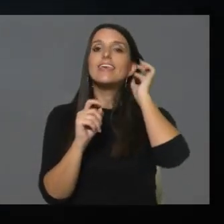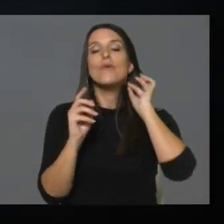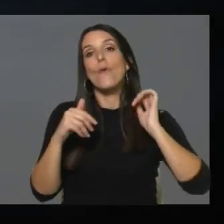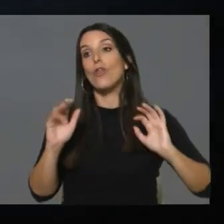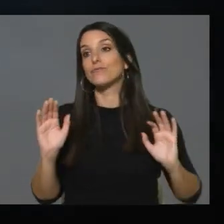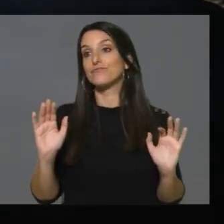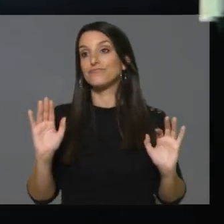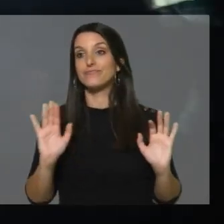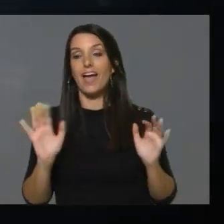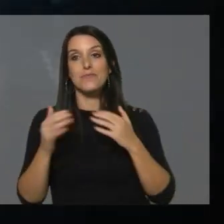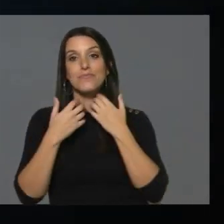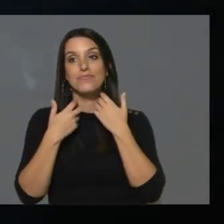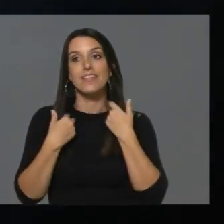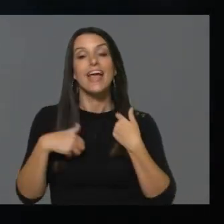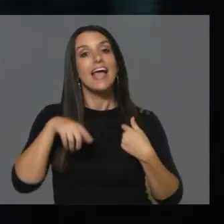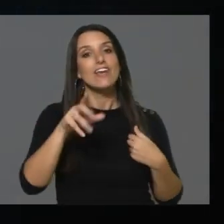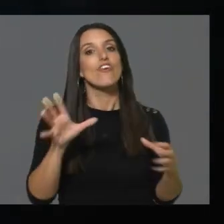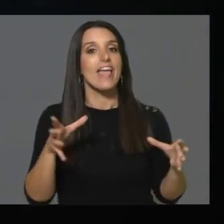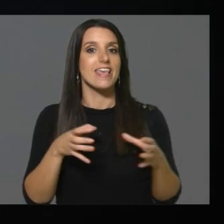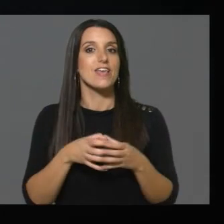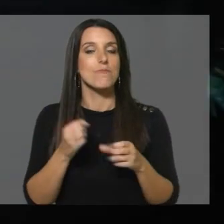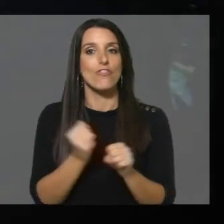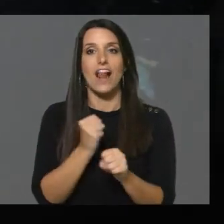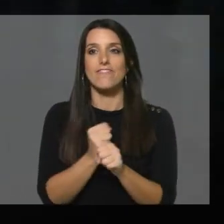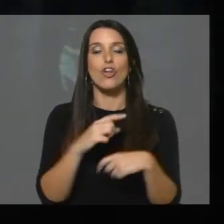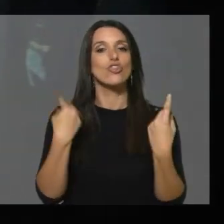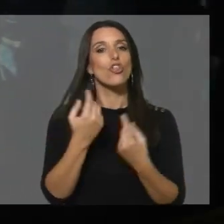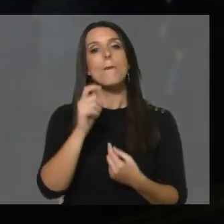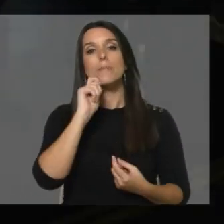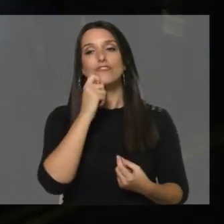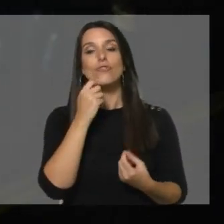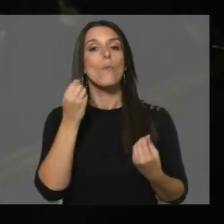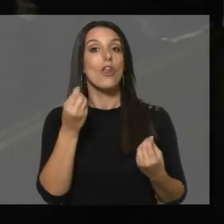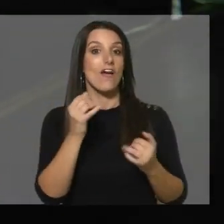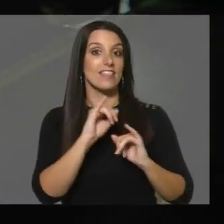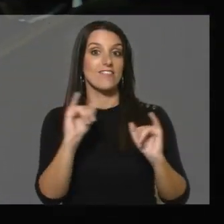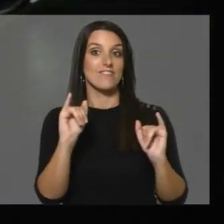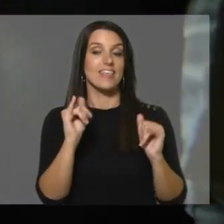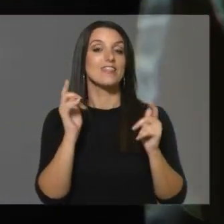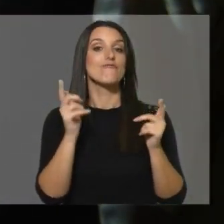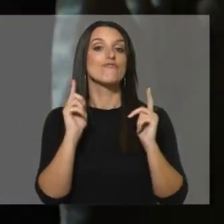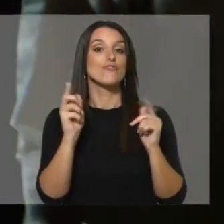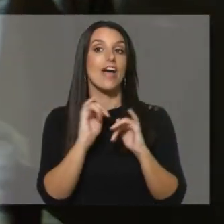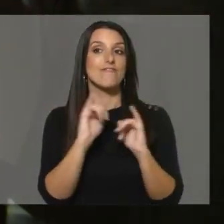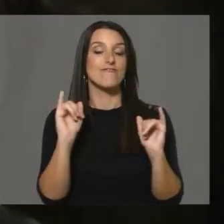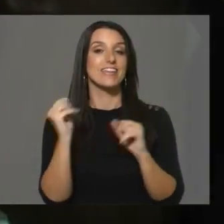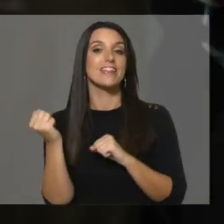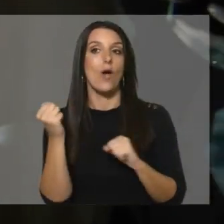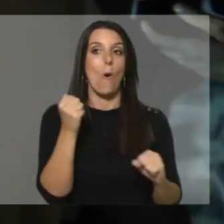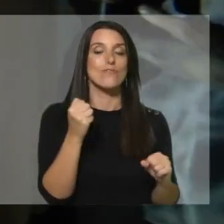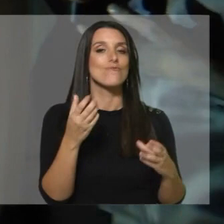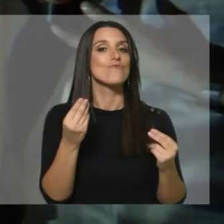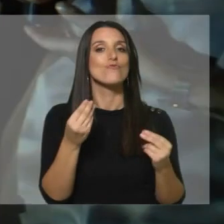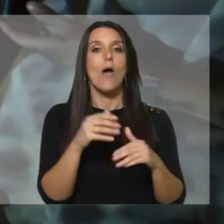Y bueno, eso fue el equipo, trabajamos precioso. Bueno, Lala, te dejo de disfrutar de tu inauguración. Está lleno